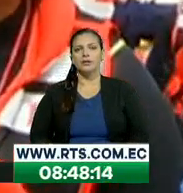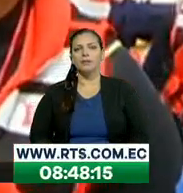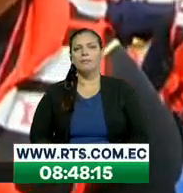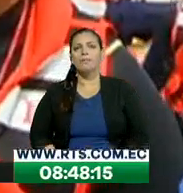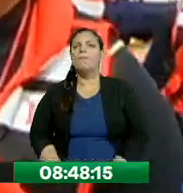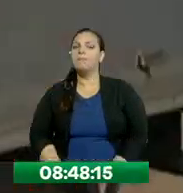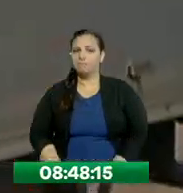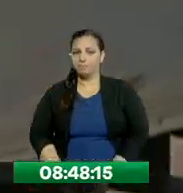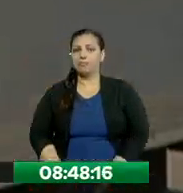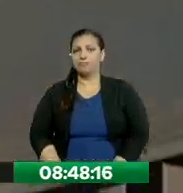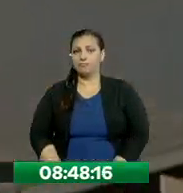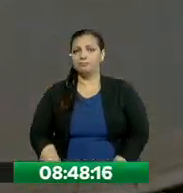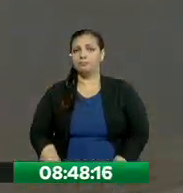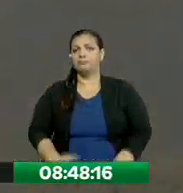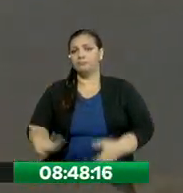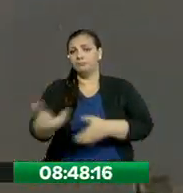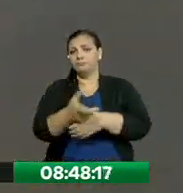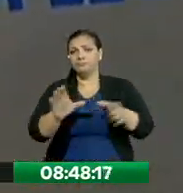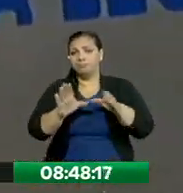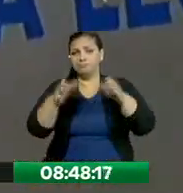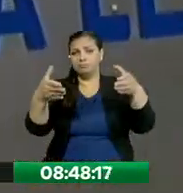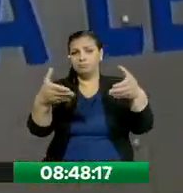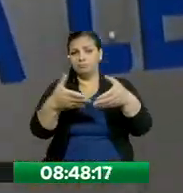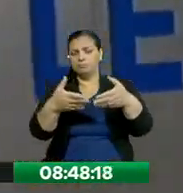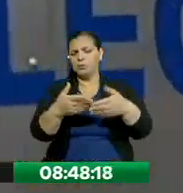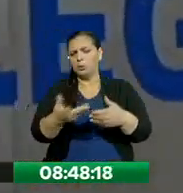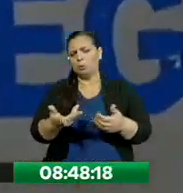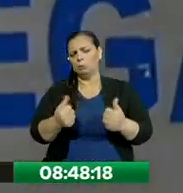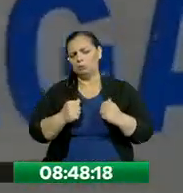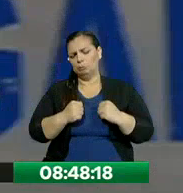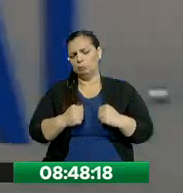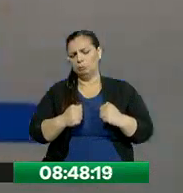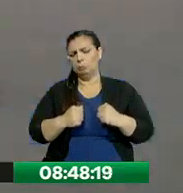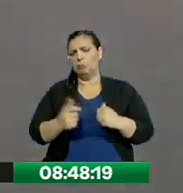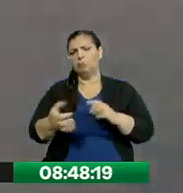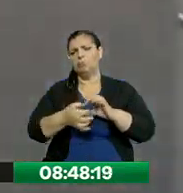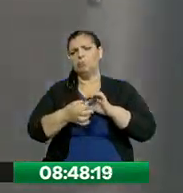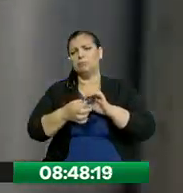un compañero bombero. Informó Carlos Julio Gurumendi.